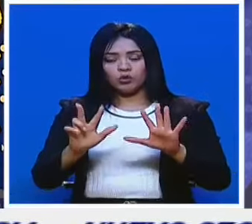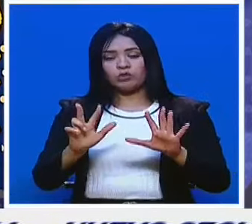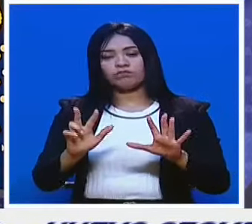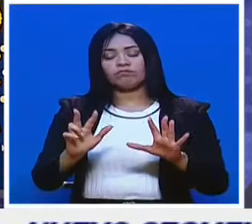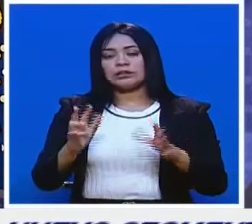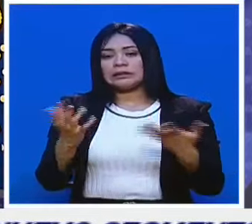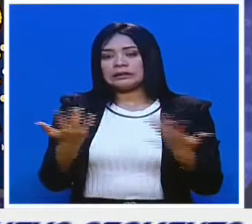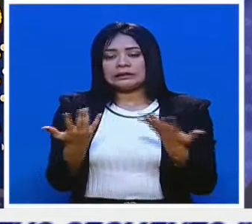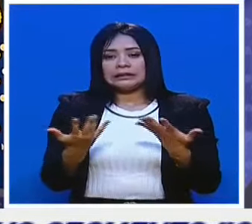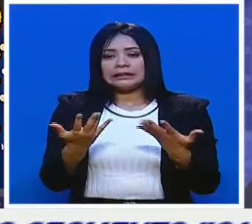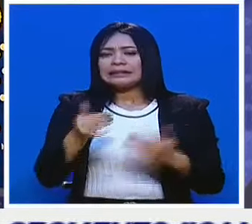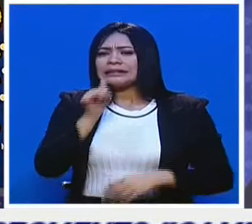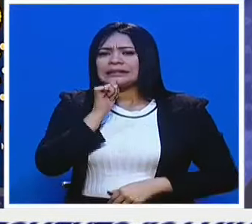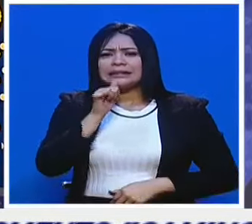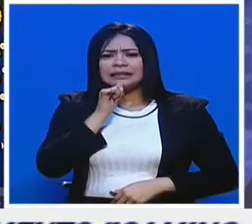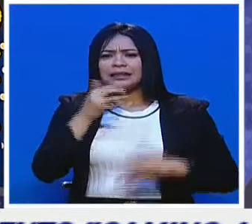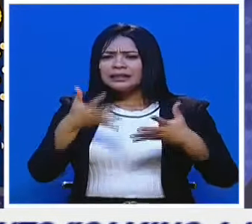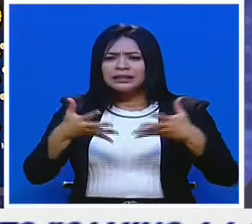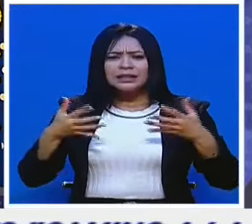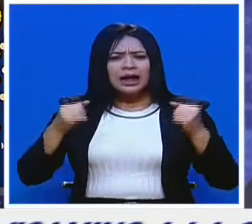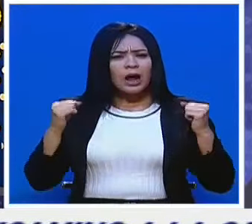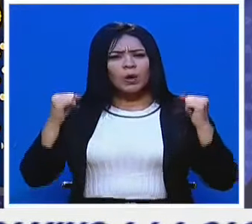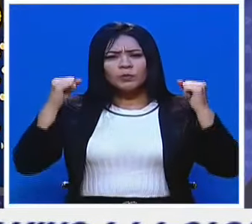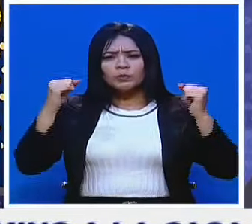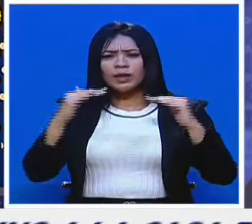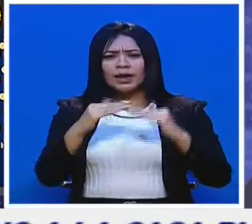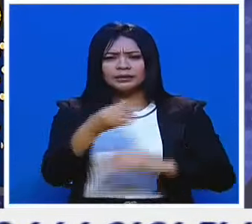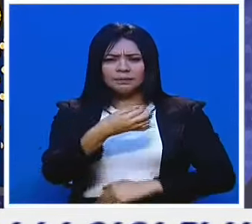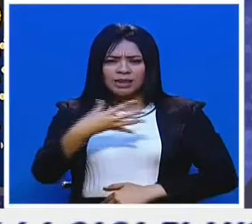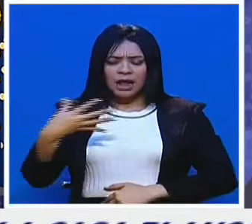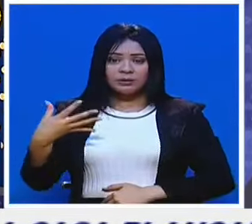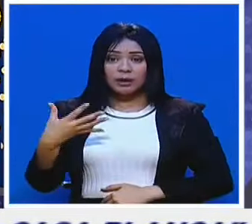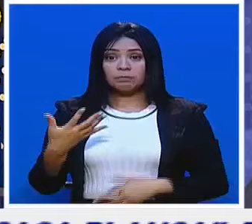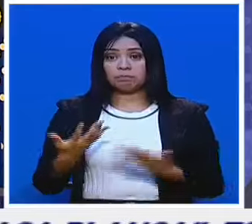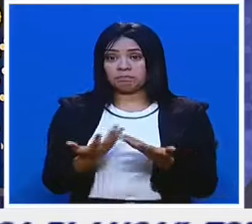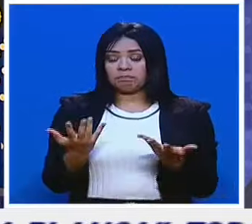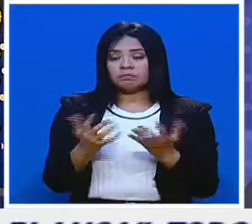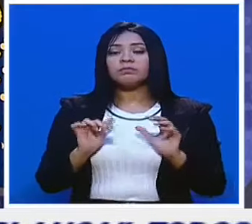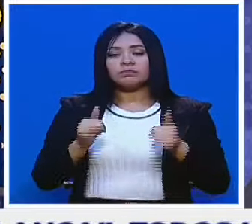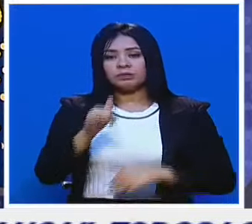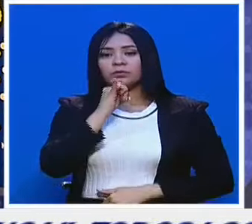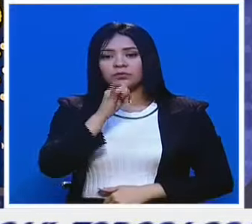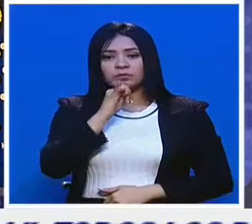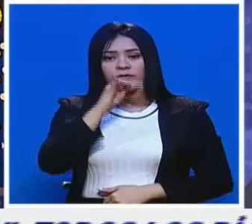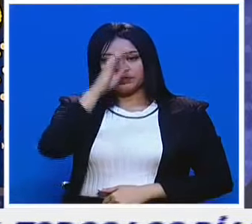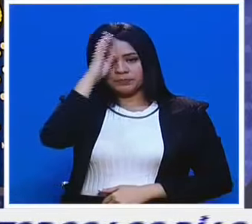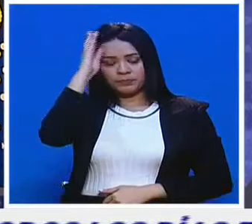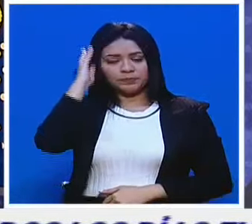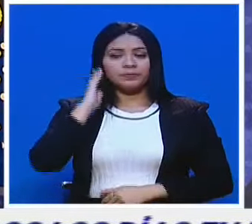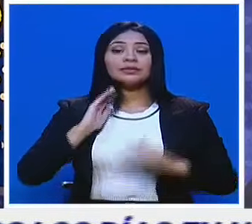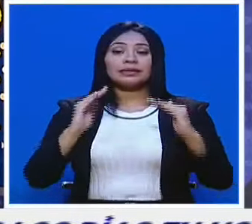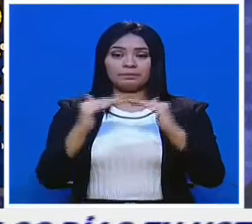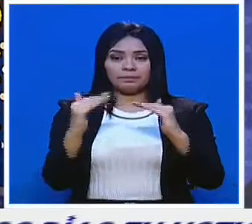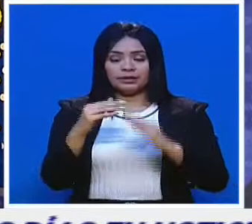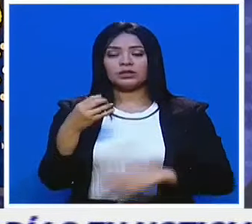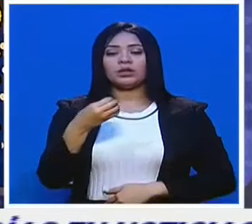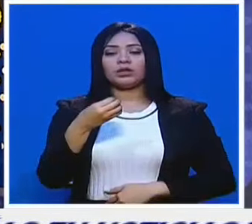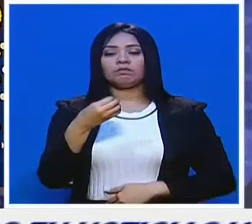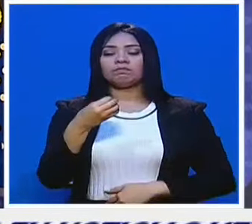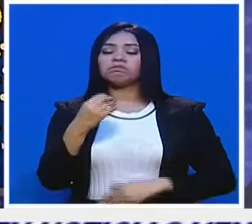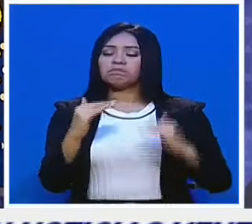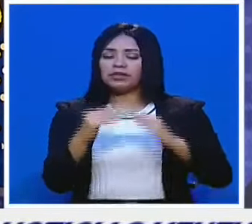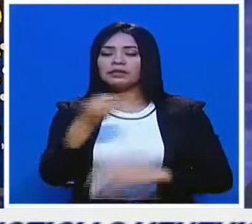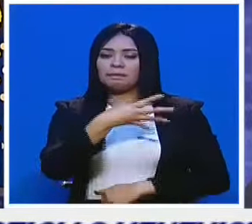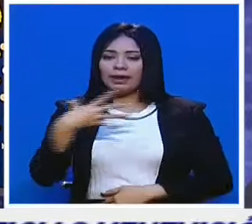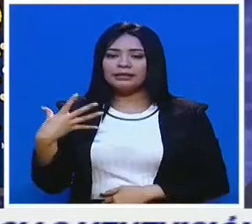no sabremos quién ocupará el Salón Oval de la Casa Blanca. Así iniciamos nuestro recorrido camino a la Casa Blanca en